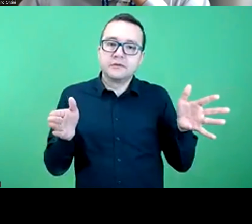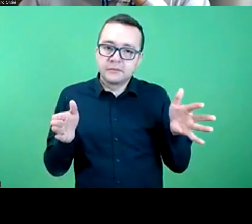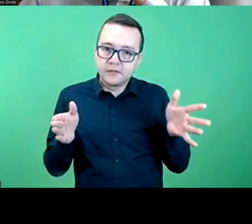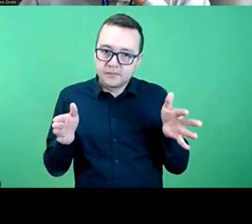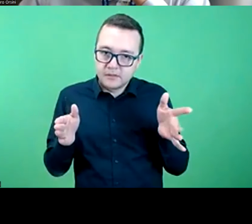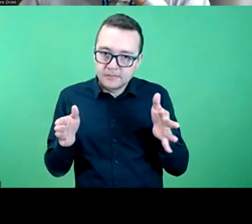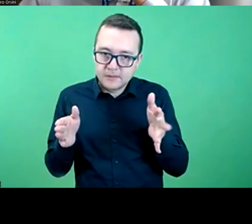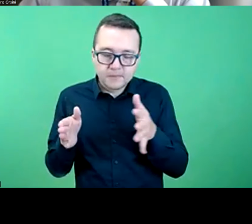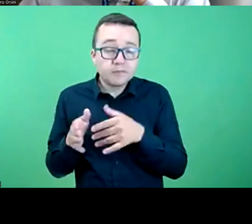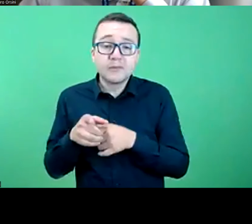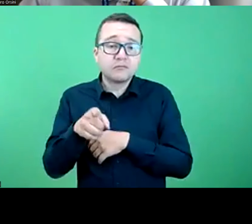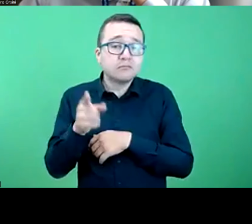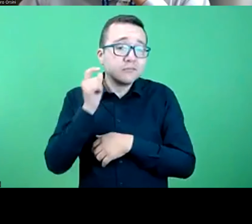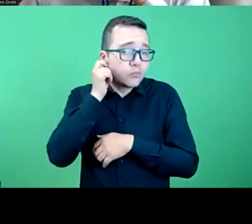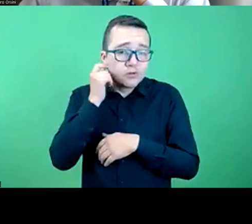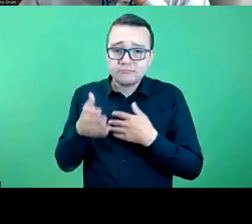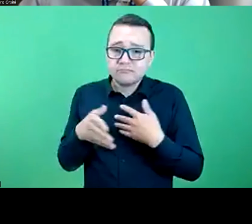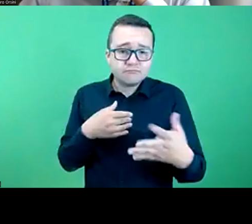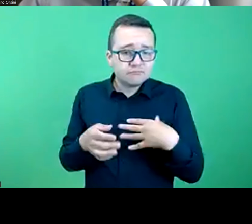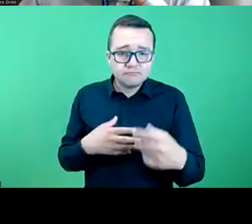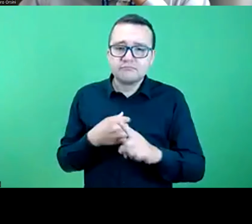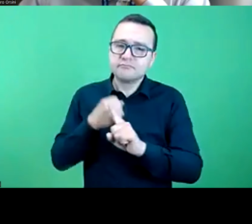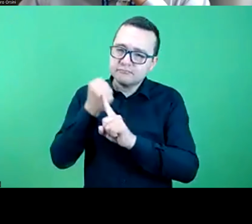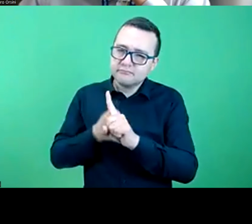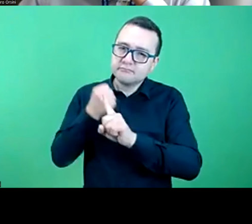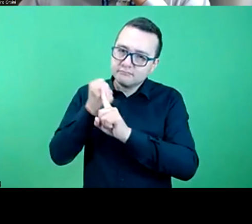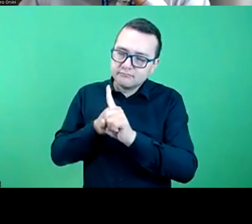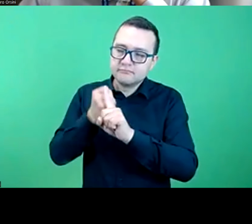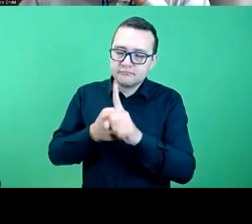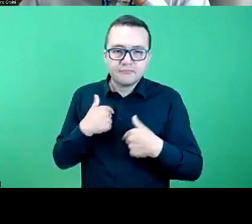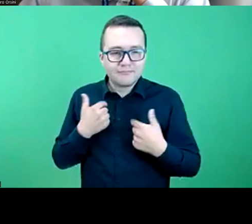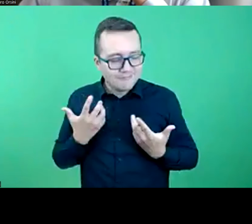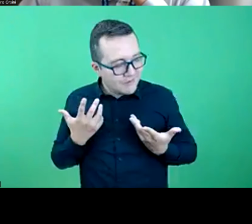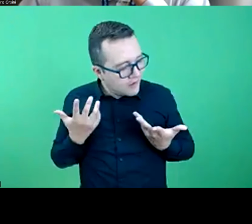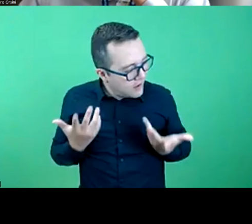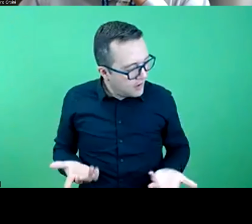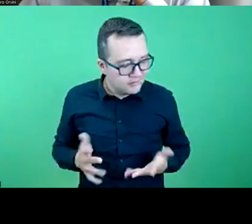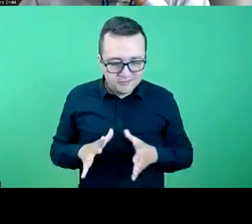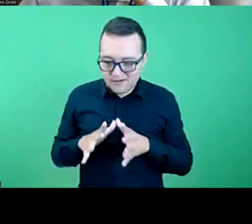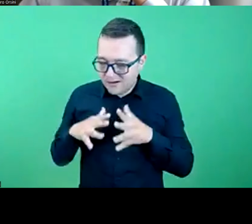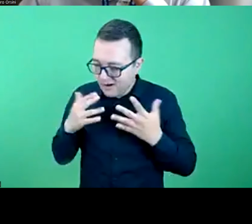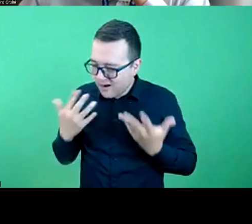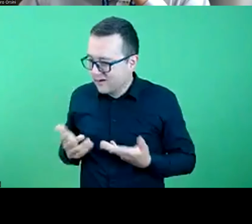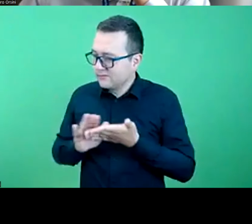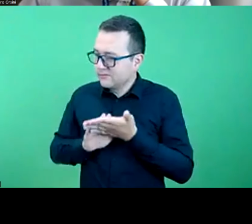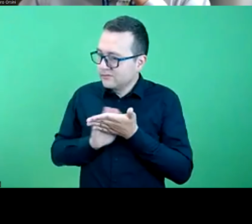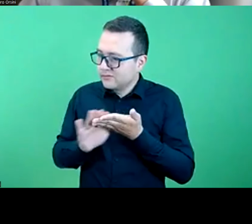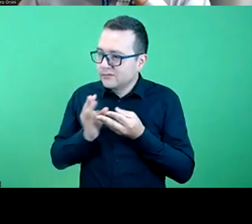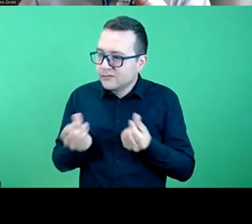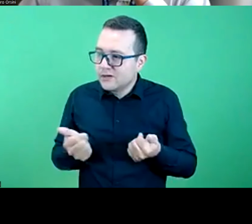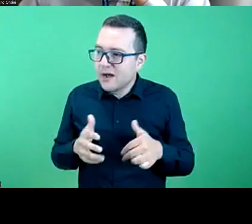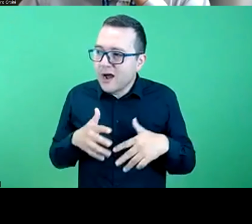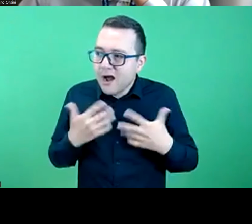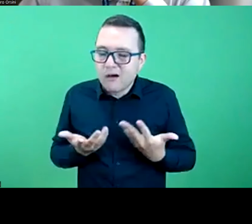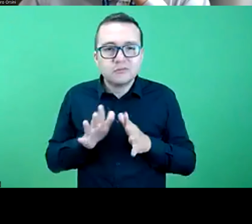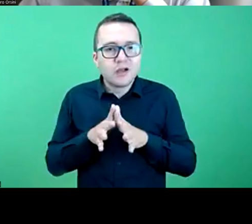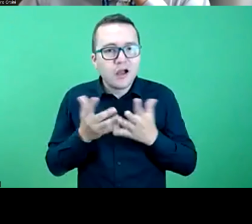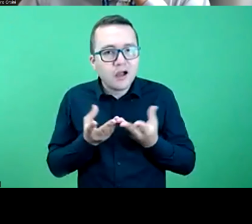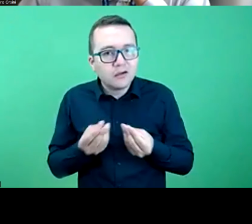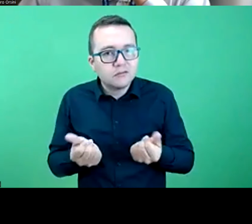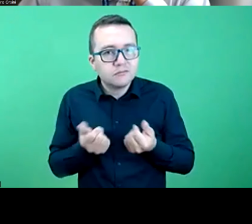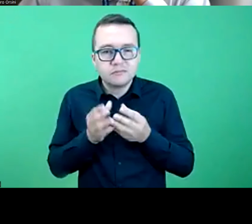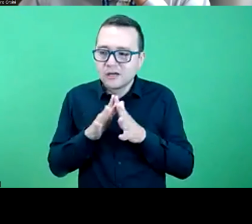desalentadores y todas las situaciones, siguió haciéndose preguntas, siguió buscando soluciones y, bueno, de hecho superó